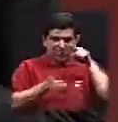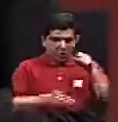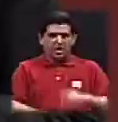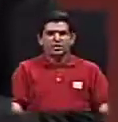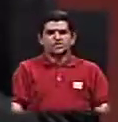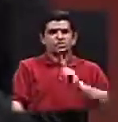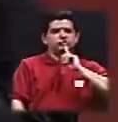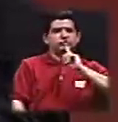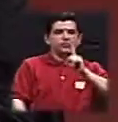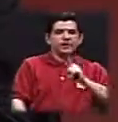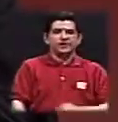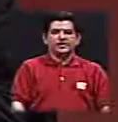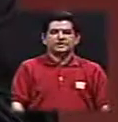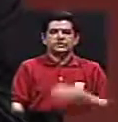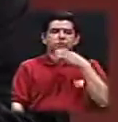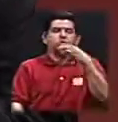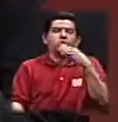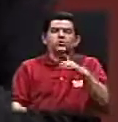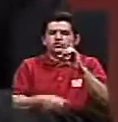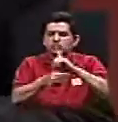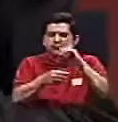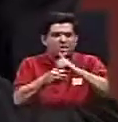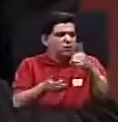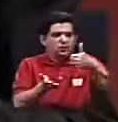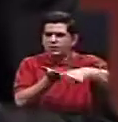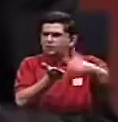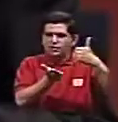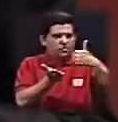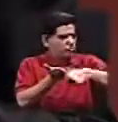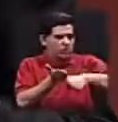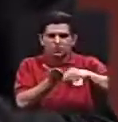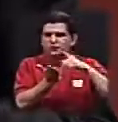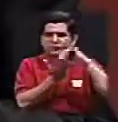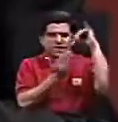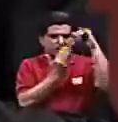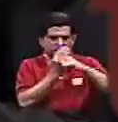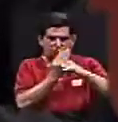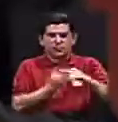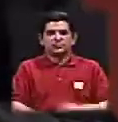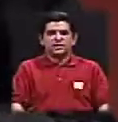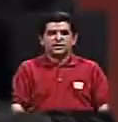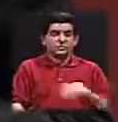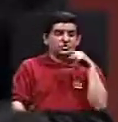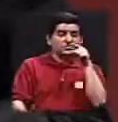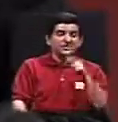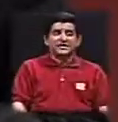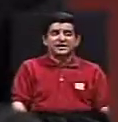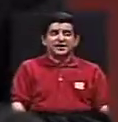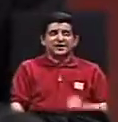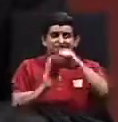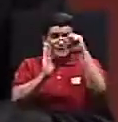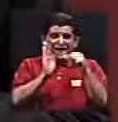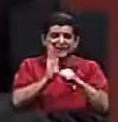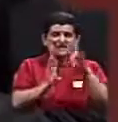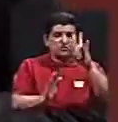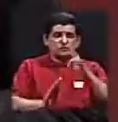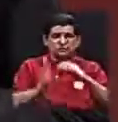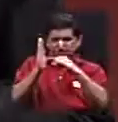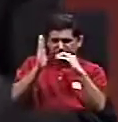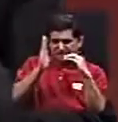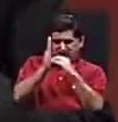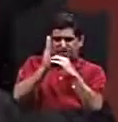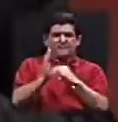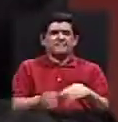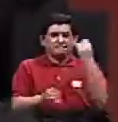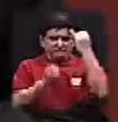emitió el pronunciamiento recomendándole a los diputados no votar el proyecto por esta cláusula que estaba en el artículo 7 de que la universidad tenía